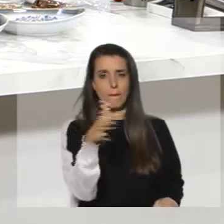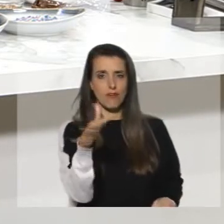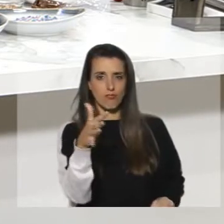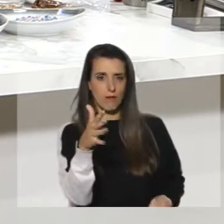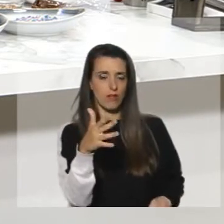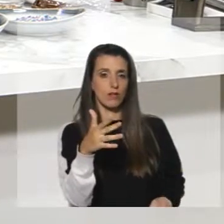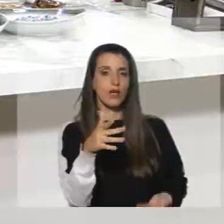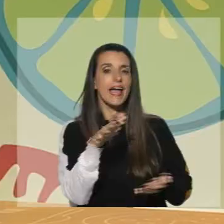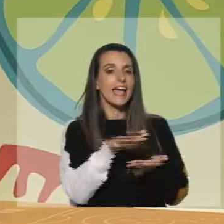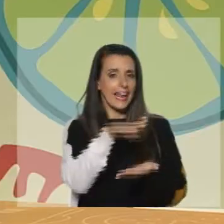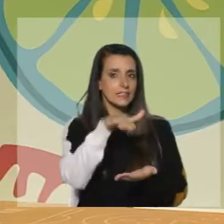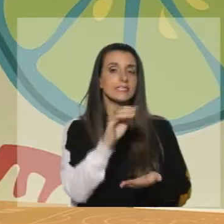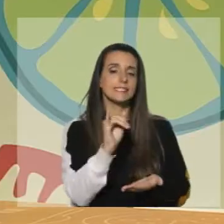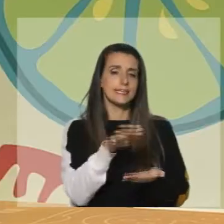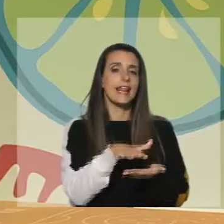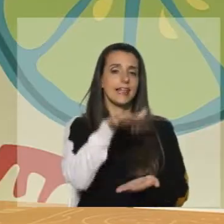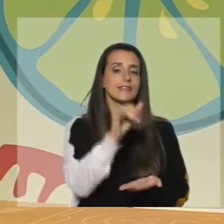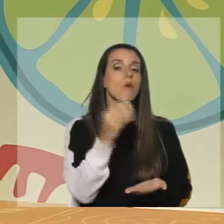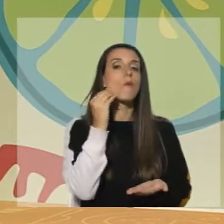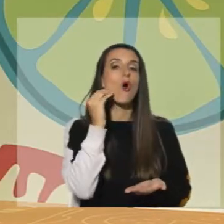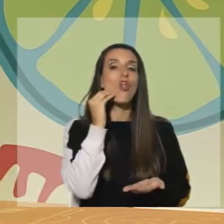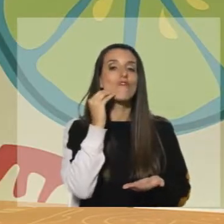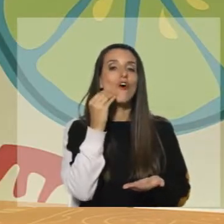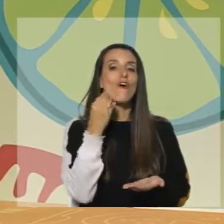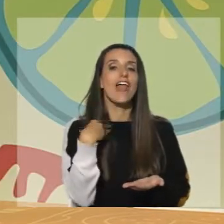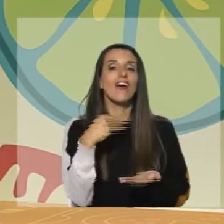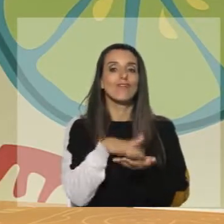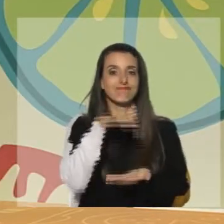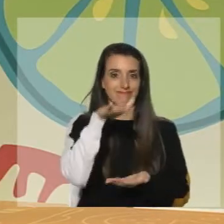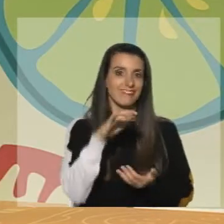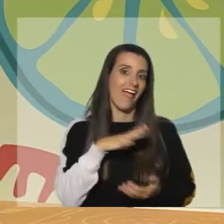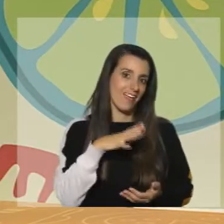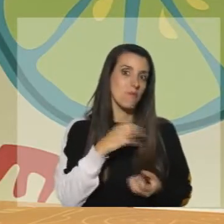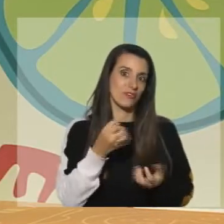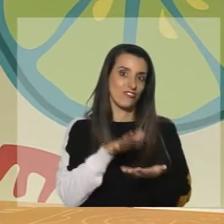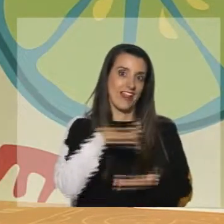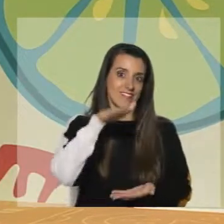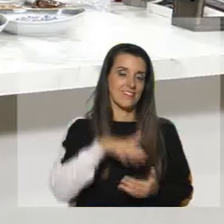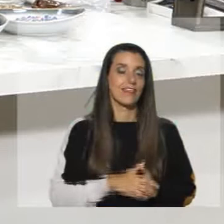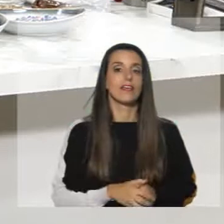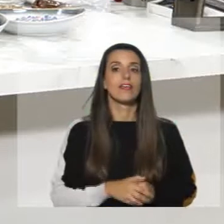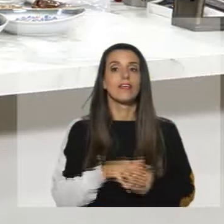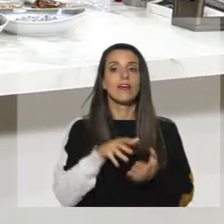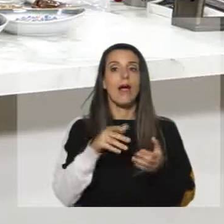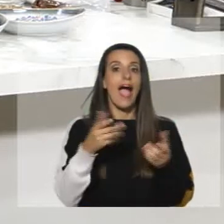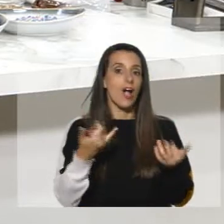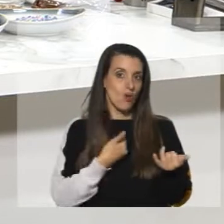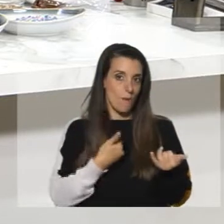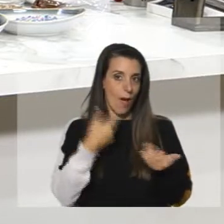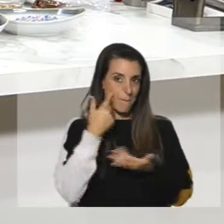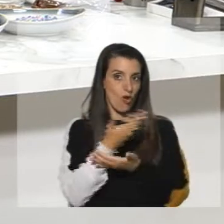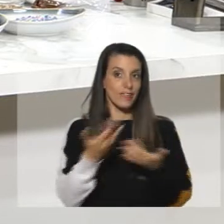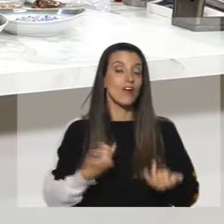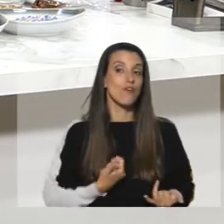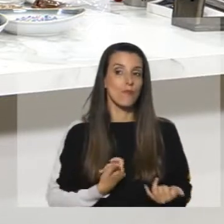Crece un poco, ¿no, Mari? Crece, sí, porque tiene polvo hornear. Bien. Crece porque tiene polvo hornear. Perfecto. La masa les va a quedar así. Yo les